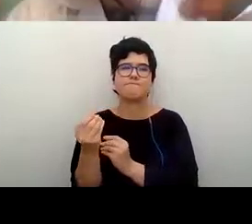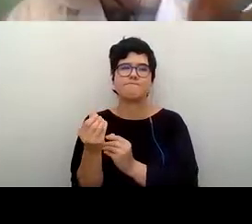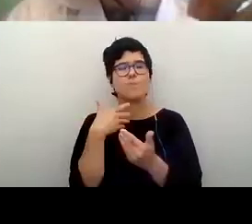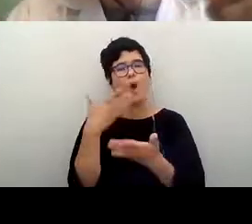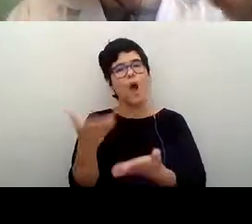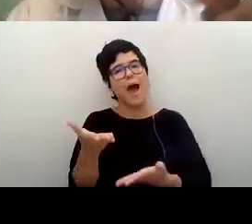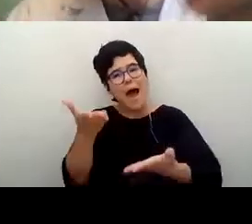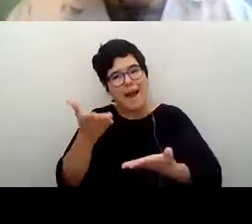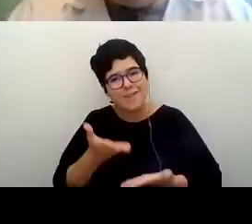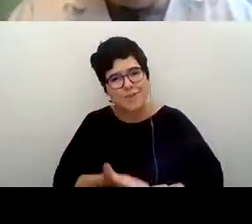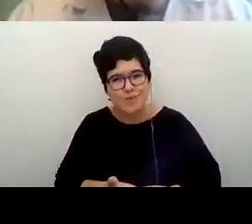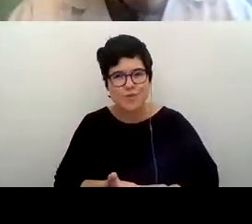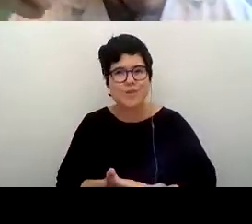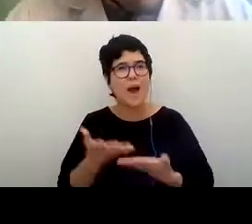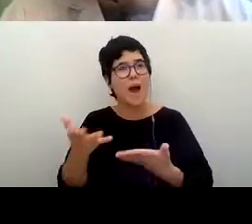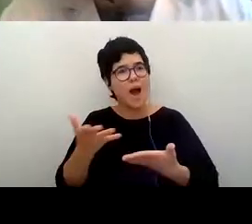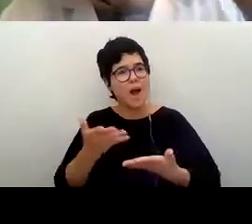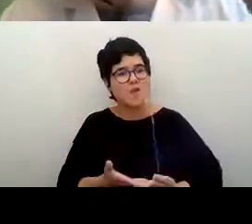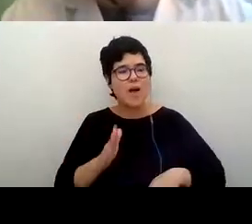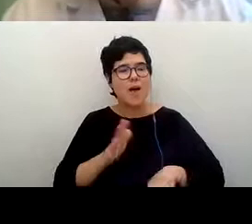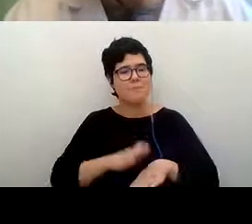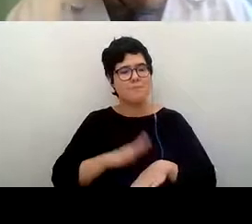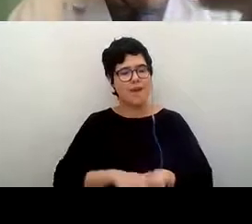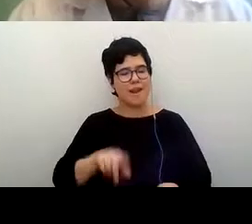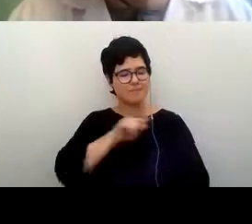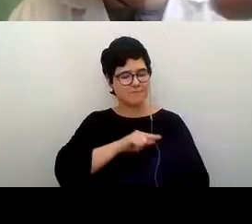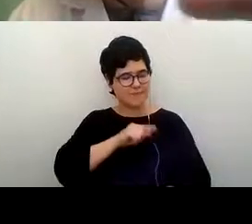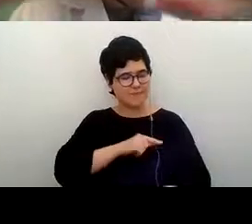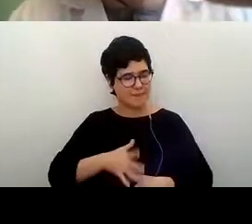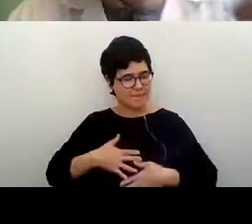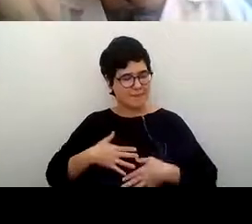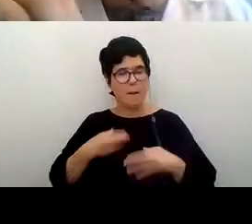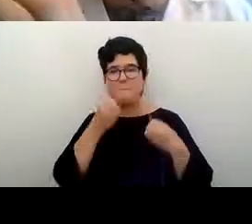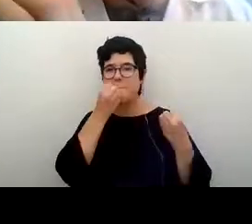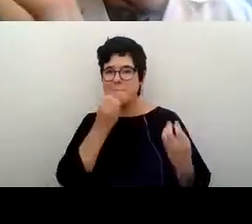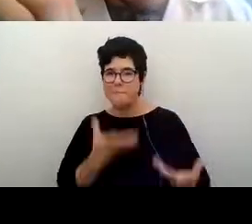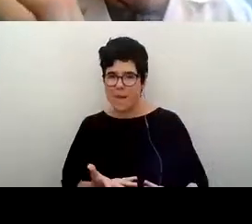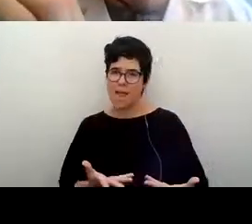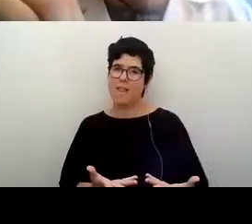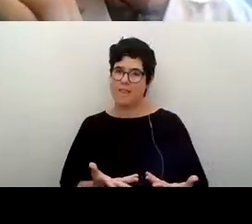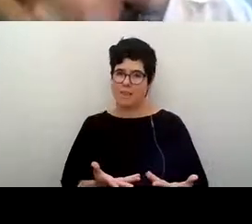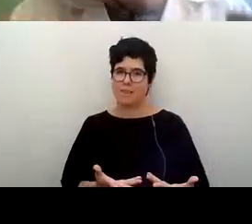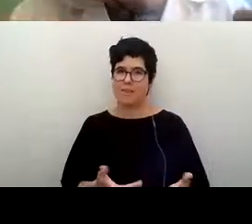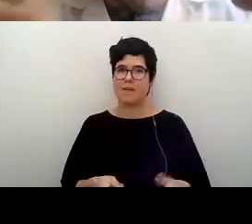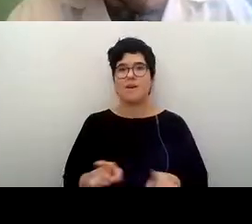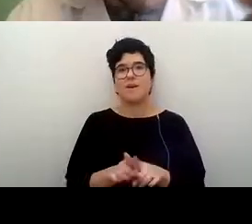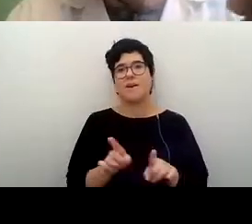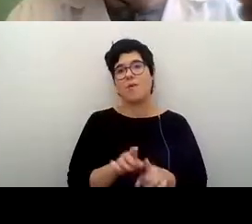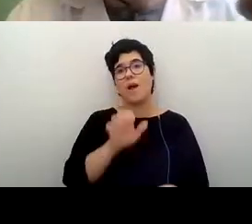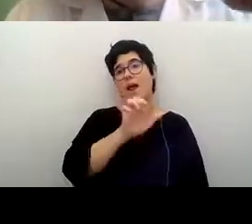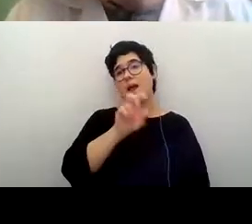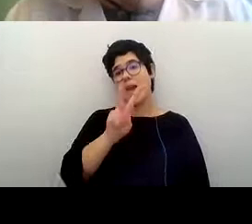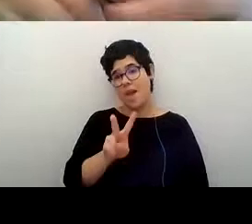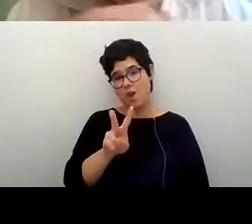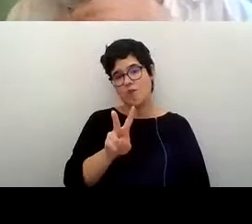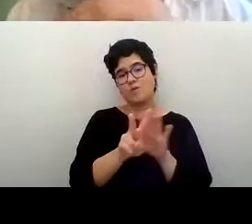ayuda a tener un buen estado anímico. Eutimizante sería, etimológicamente sería de eu, buen, y